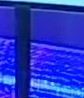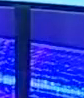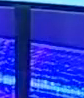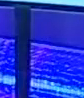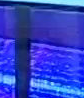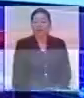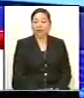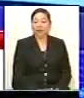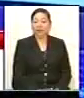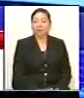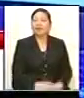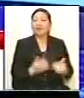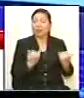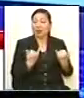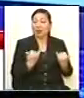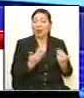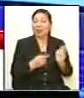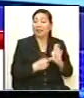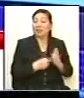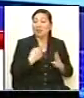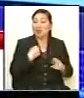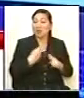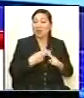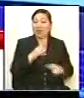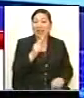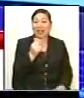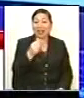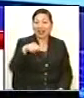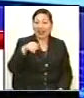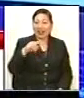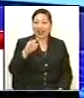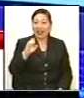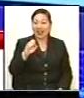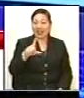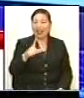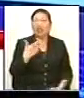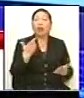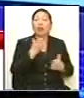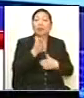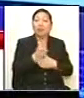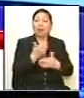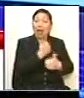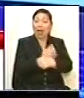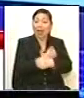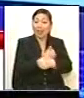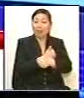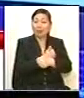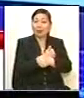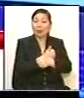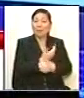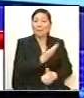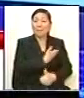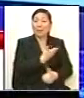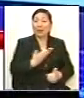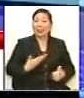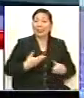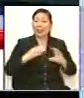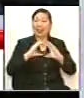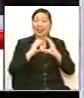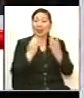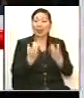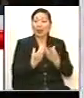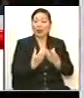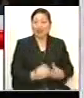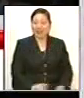Diez de la mañana con 12 minutos. Los saluda Raquel Salazar. Nos vamos en vivo a Ayacucho. Actividades del presidente del Congreso de la